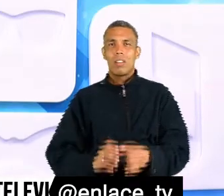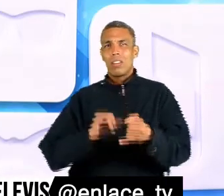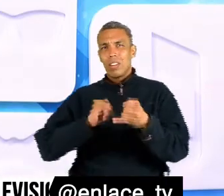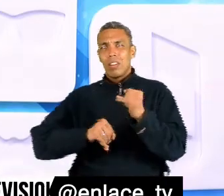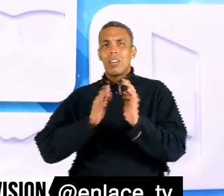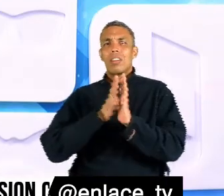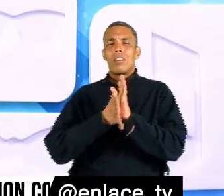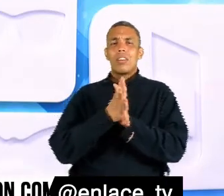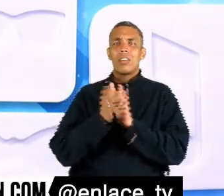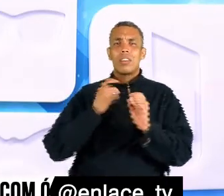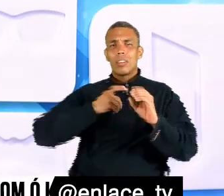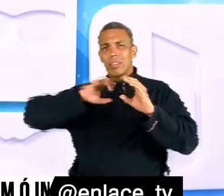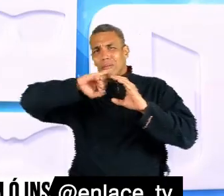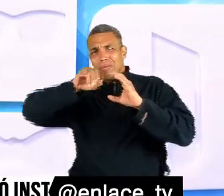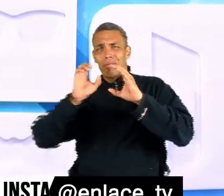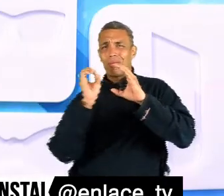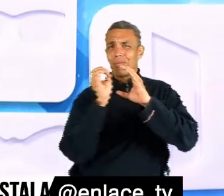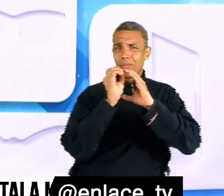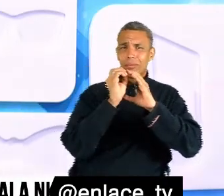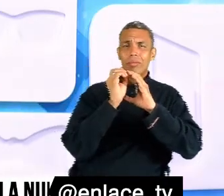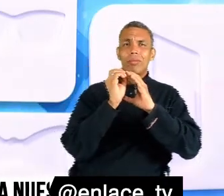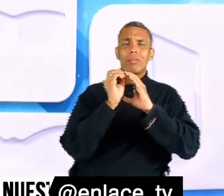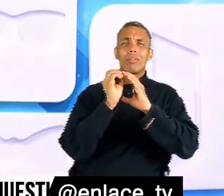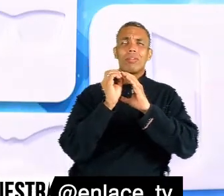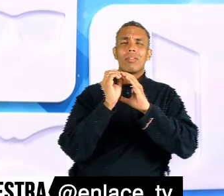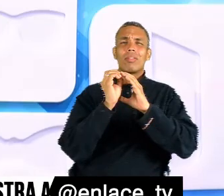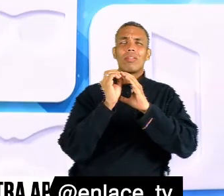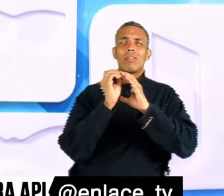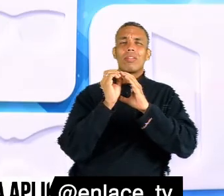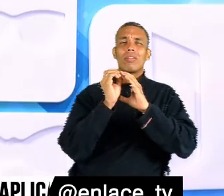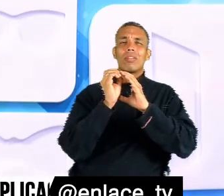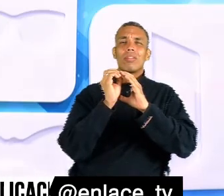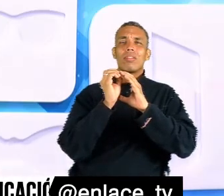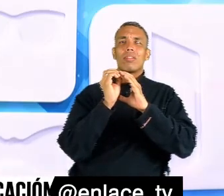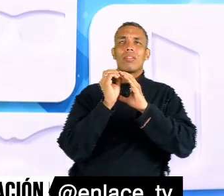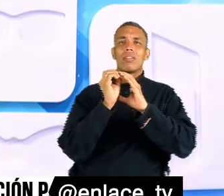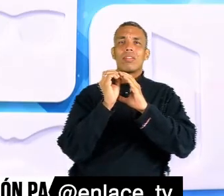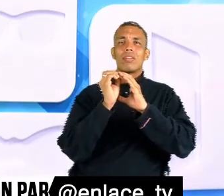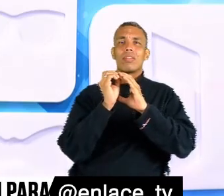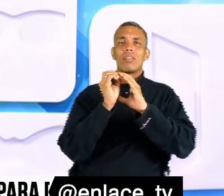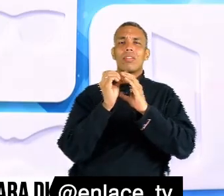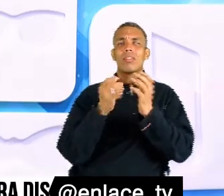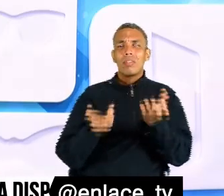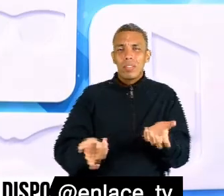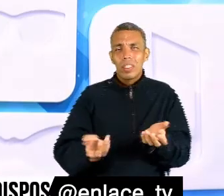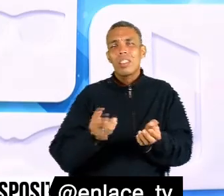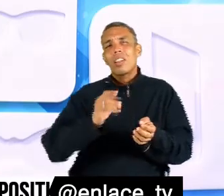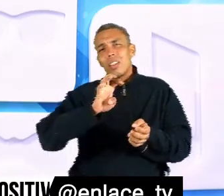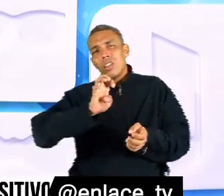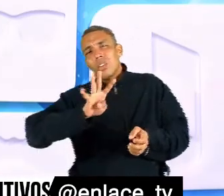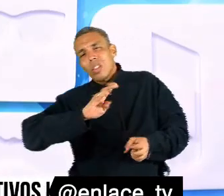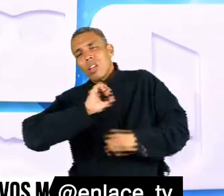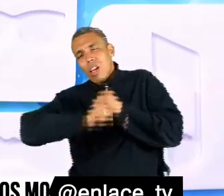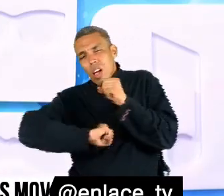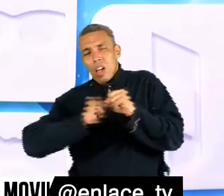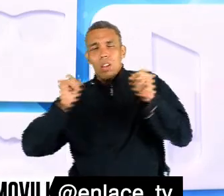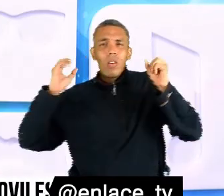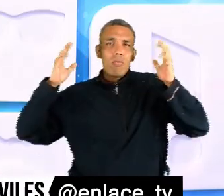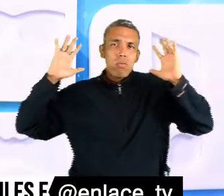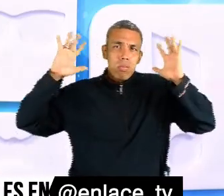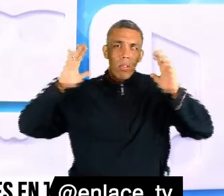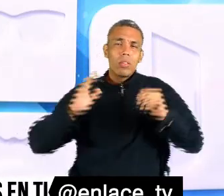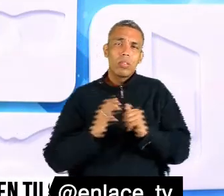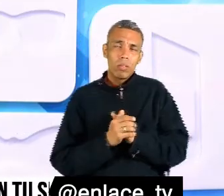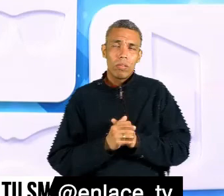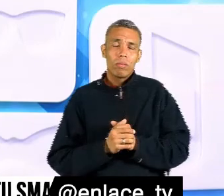realizó una celebración muy importante precisamente en el marco de los 94 años de Barranca Bermeja. Artistas